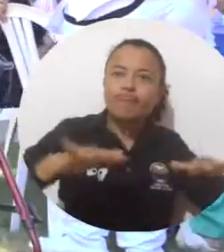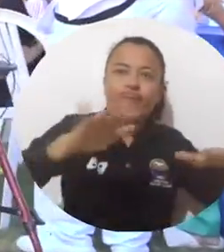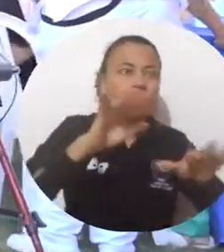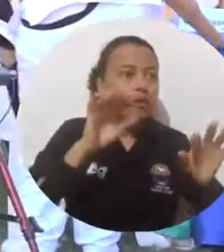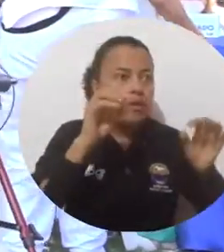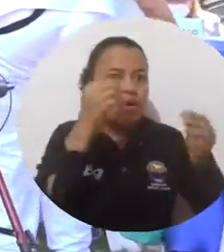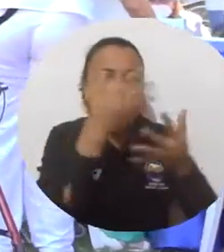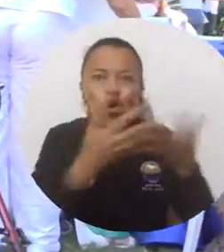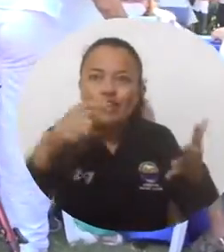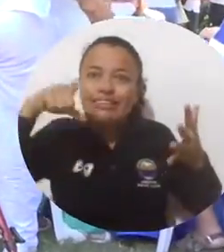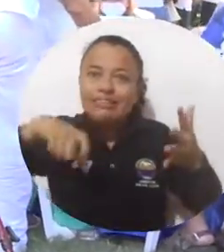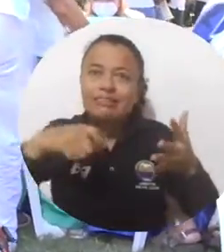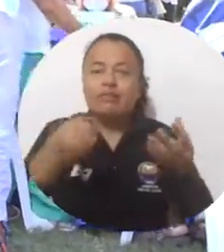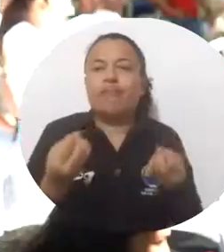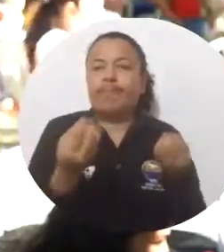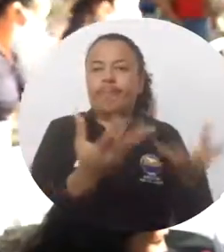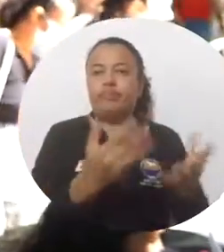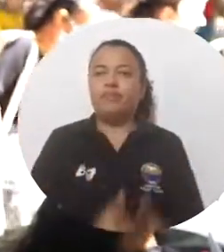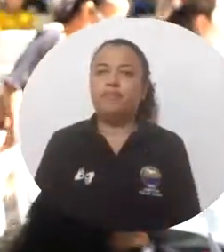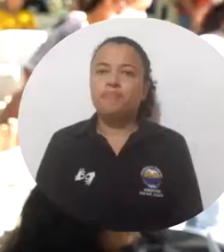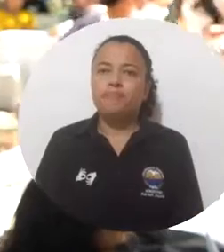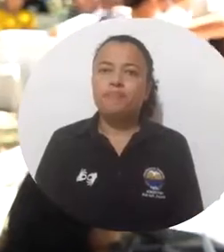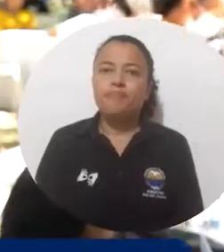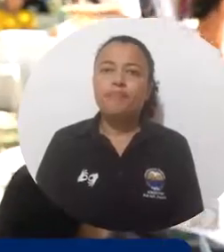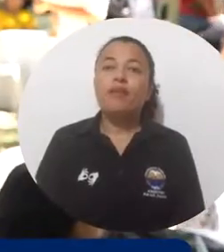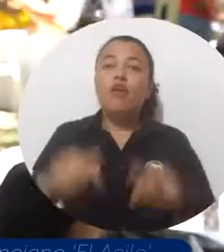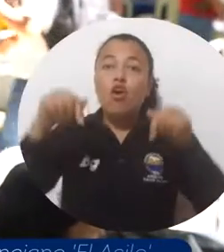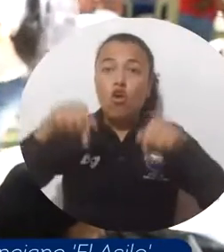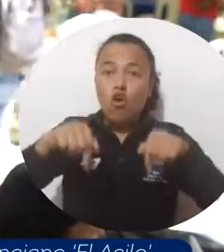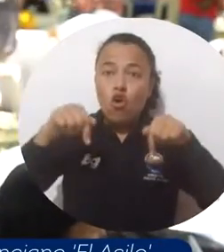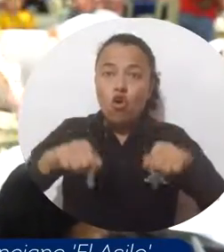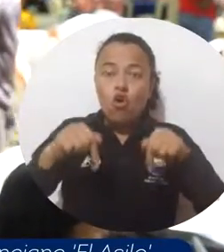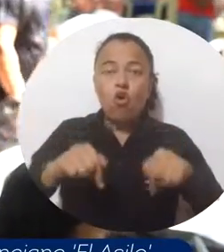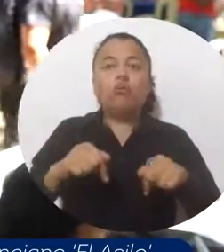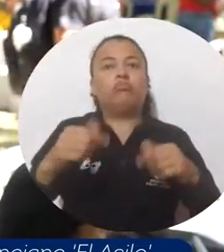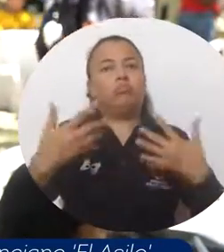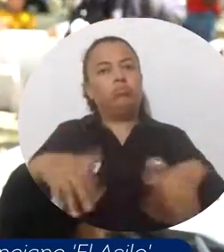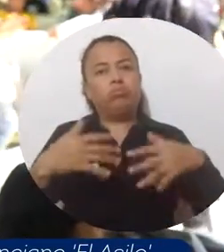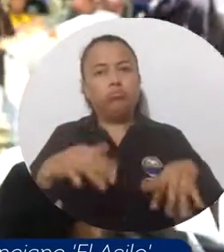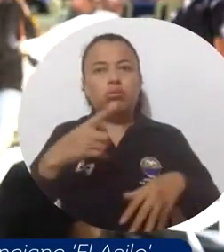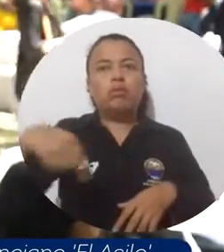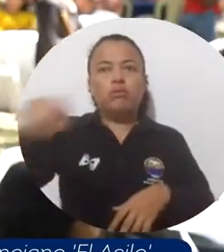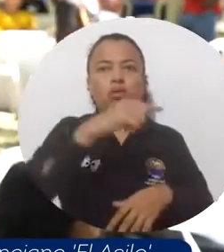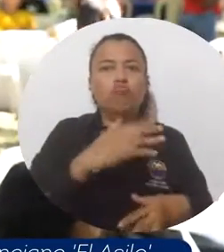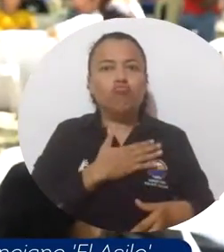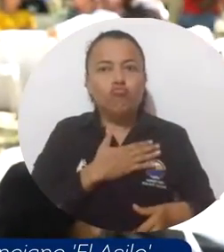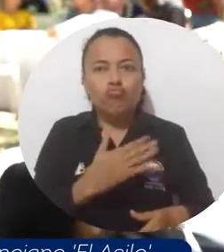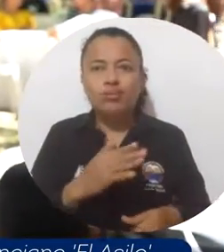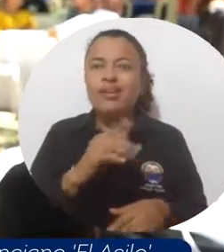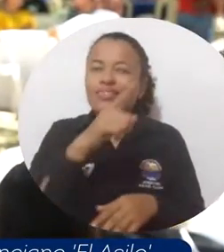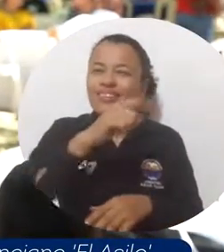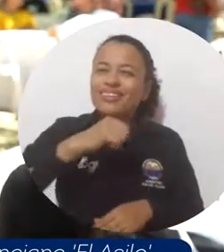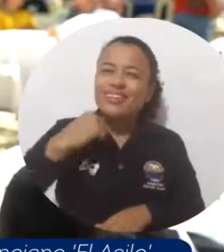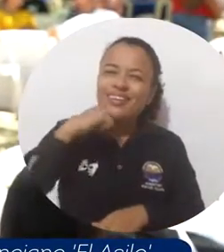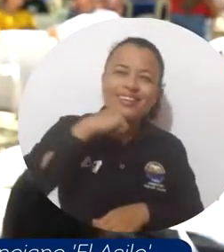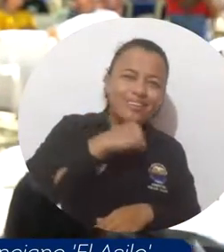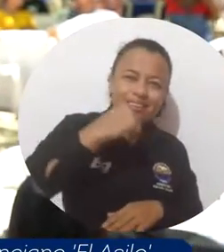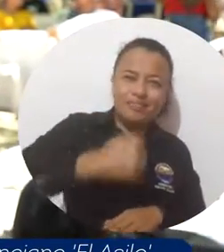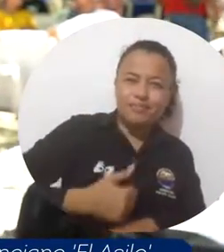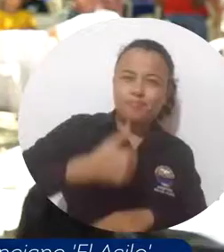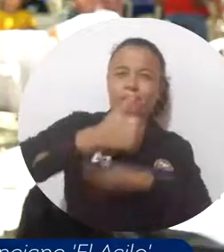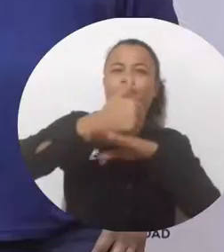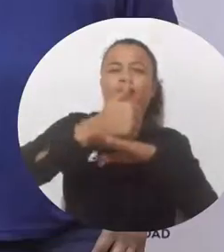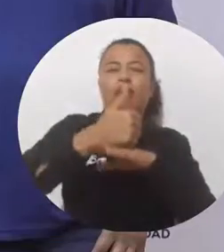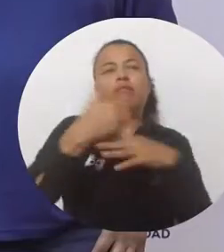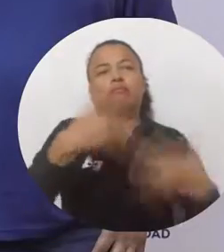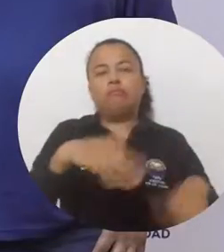Sagrados Corazones de Jesús y María. Miro pues con admiración, con agrado la disponibilidad del rector, del doctor